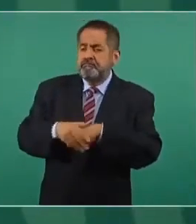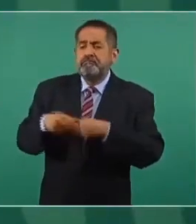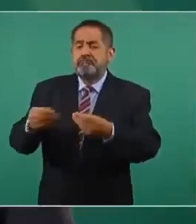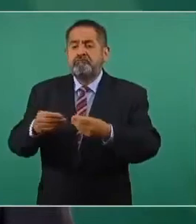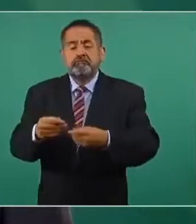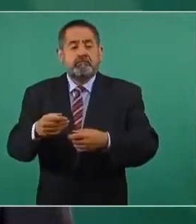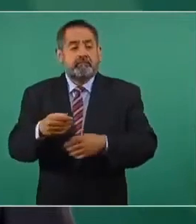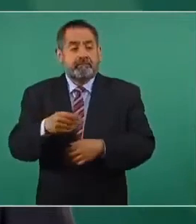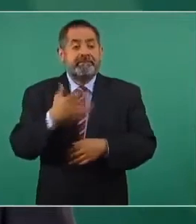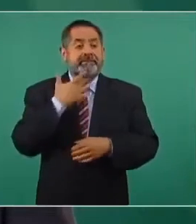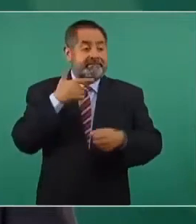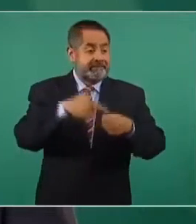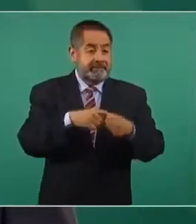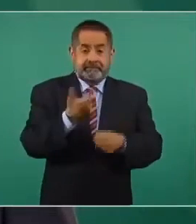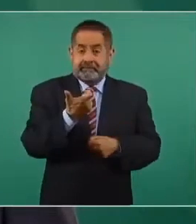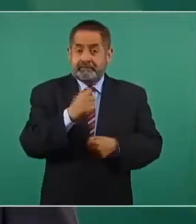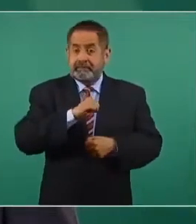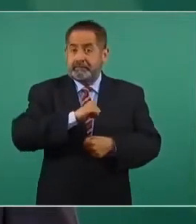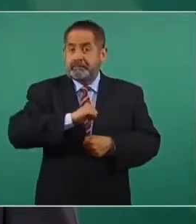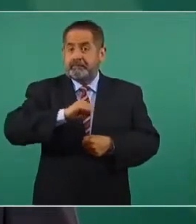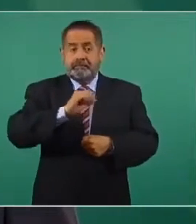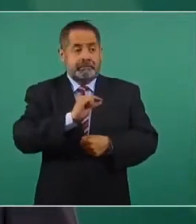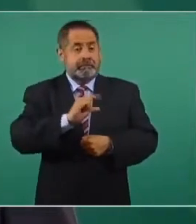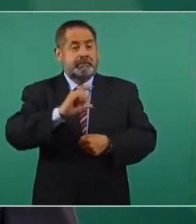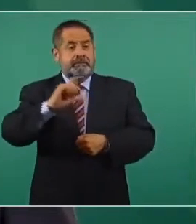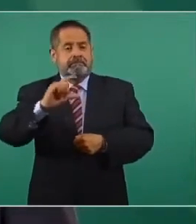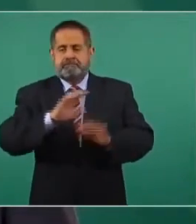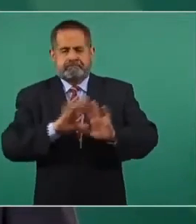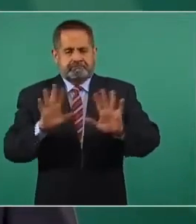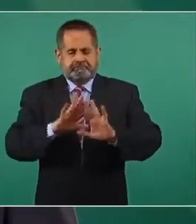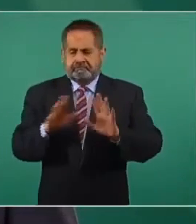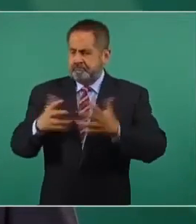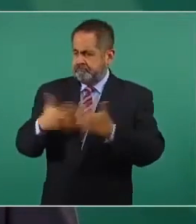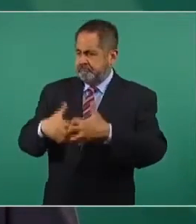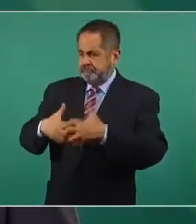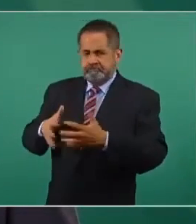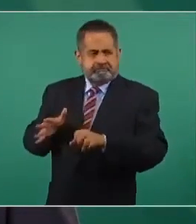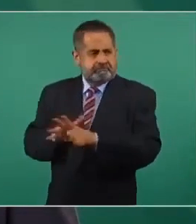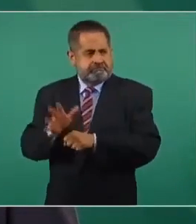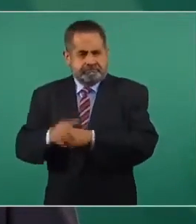que no aumente el precio de las gasolinas,